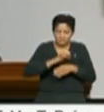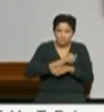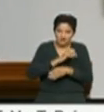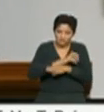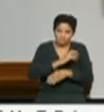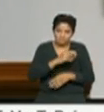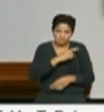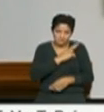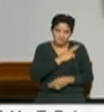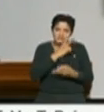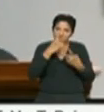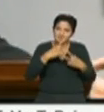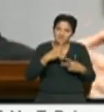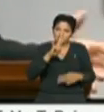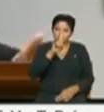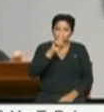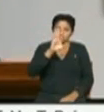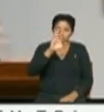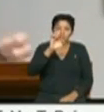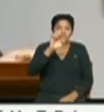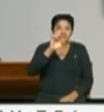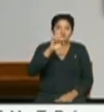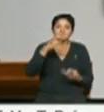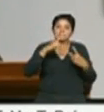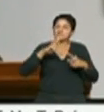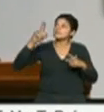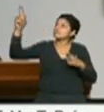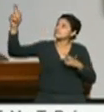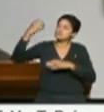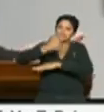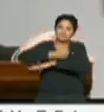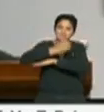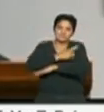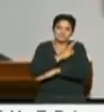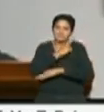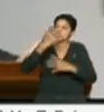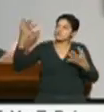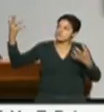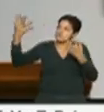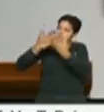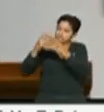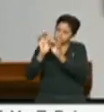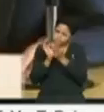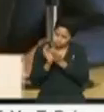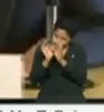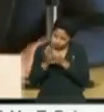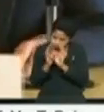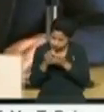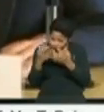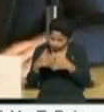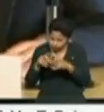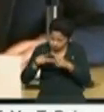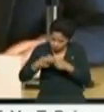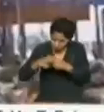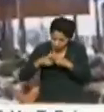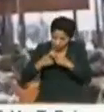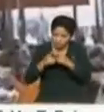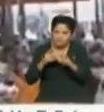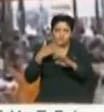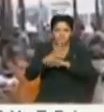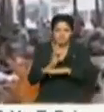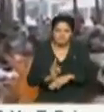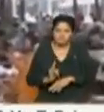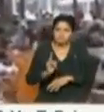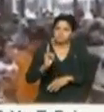Kursk y la UTE del Ecuador. Este satélite se va a lanzar próximamente. El diplomático ruso explicó